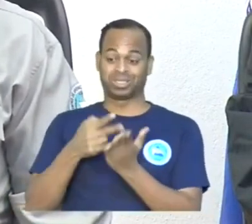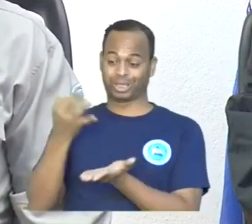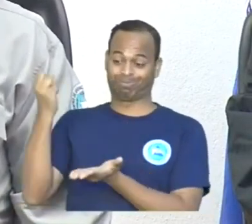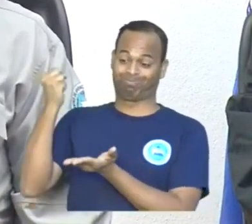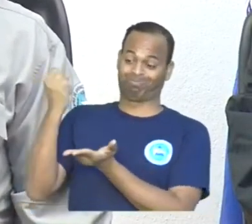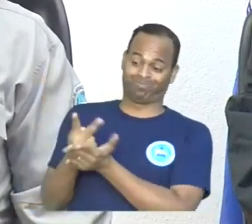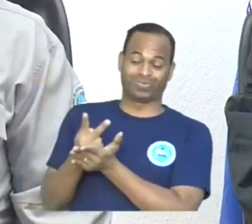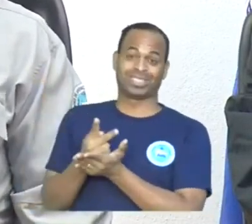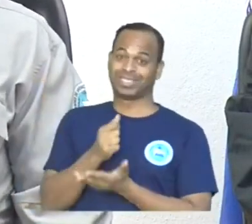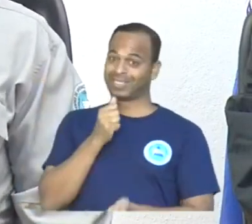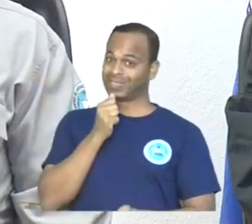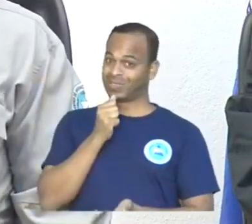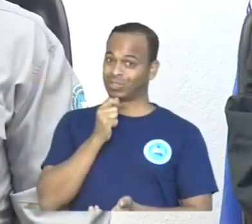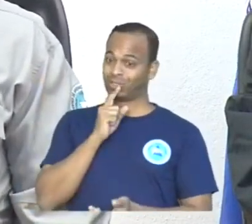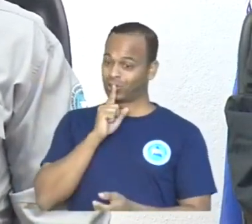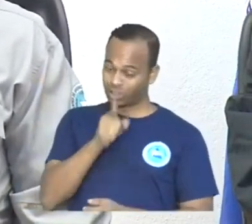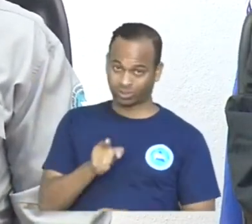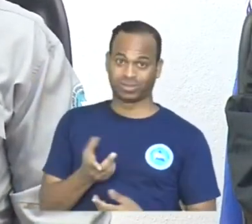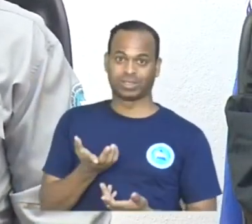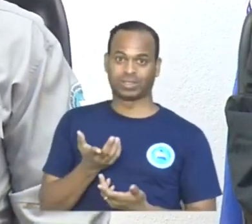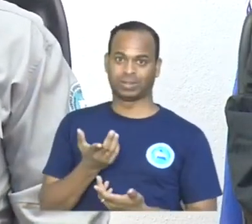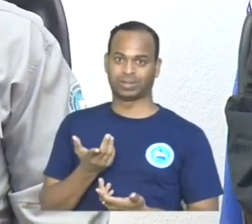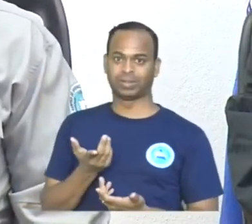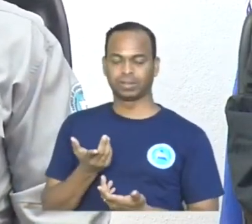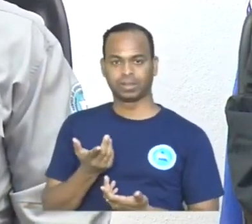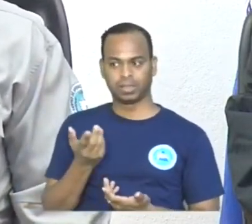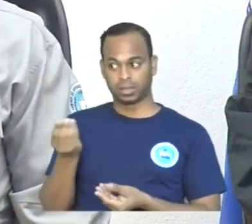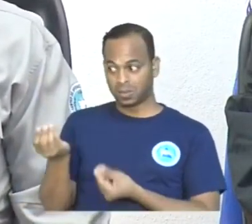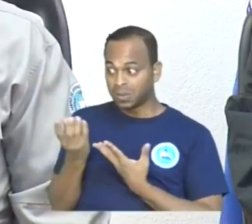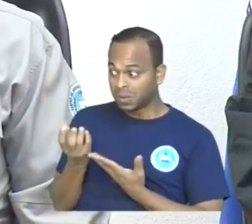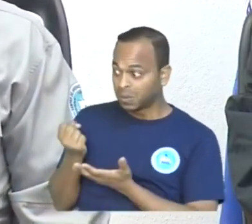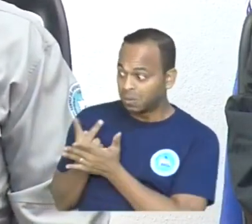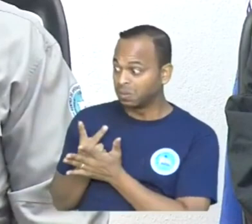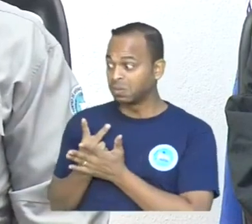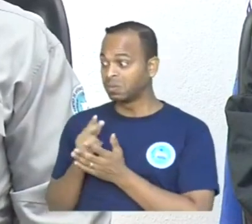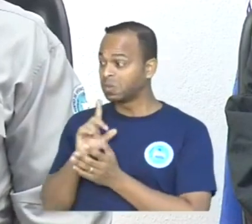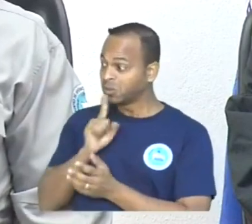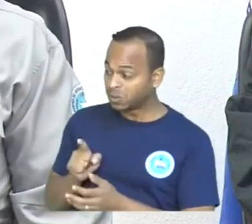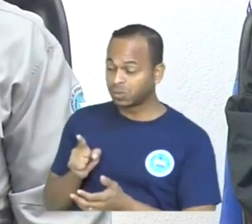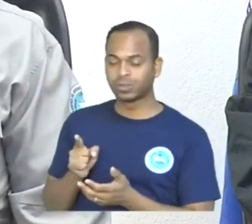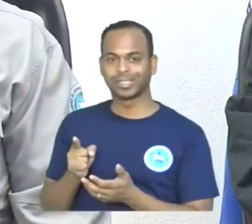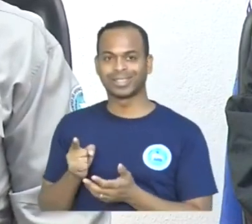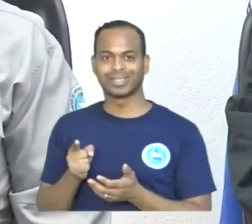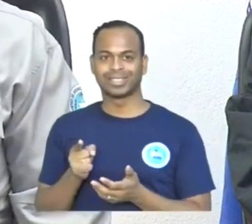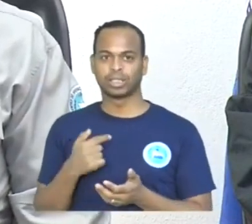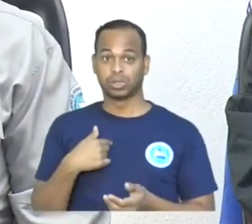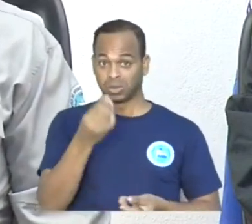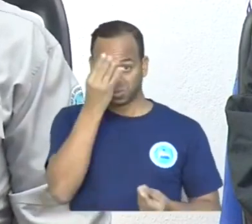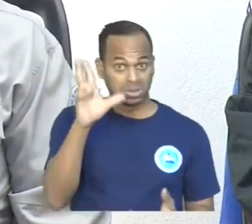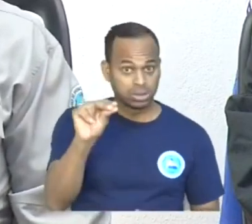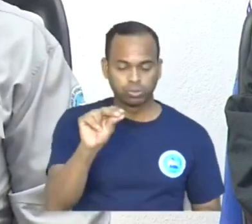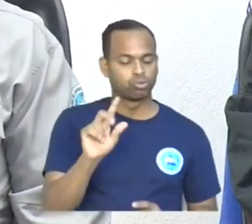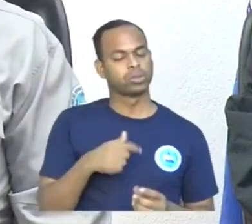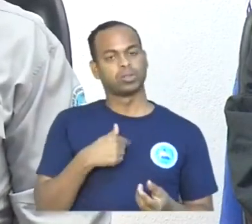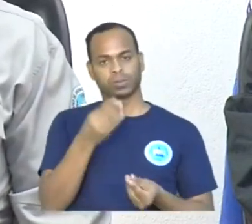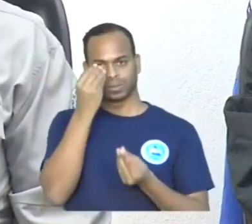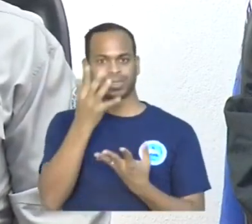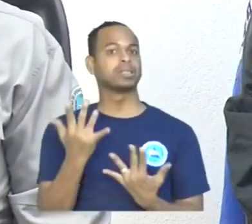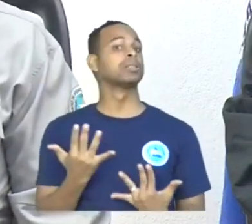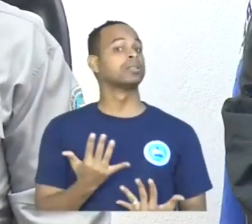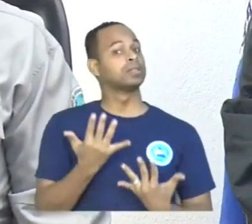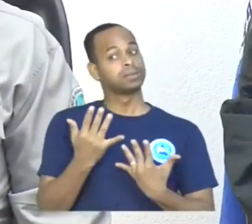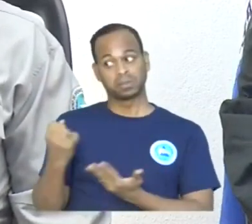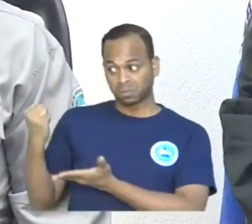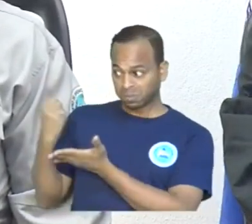no... me lo validen, no se lo puedo comunicar a ustedes. ¿Alguna otra pregunta? No es que lo estoy negando, simplemente debo